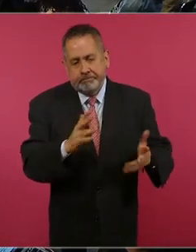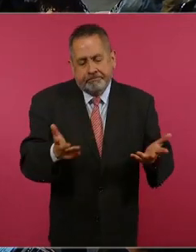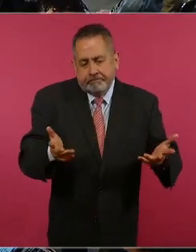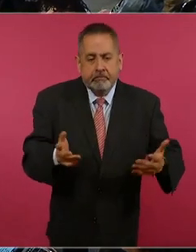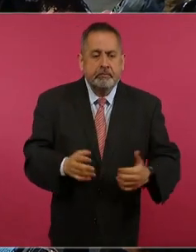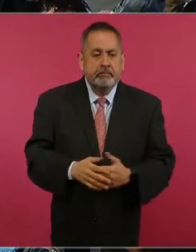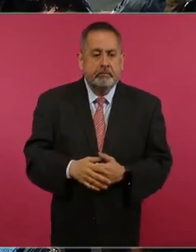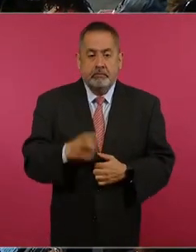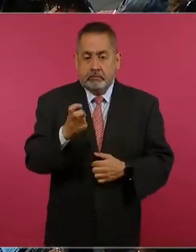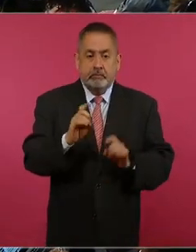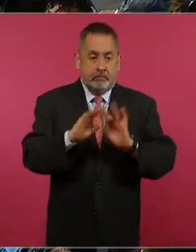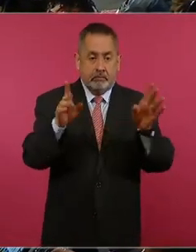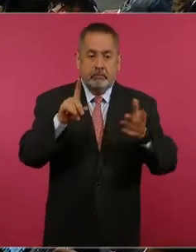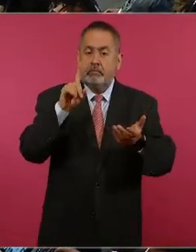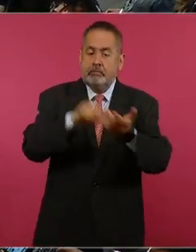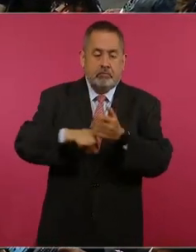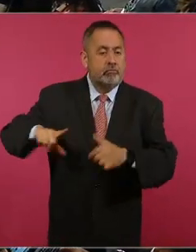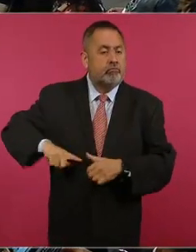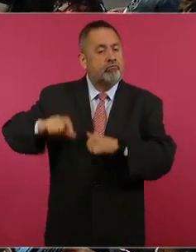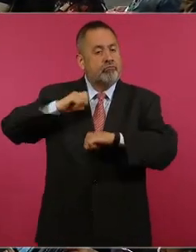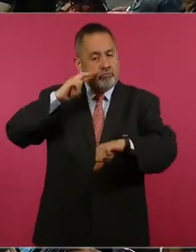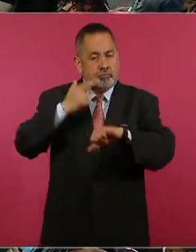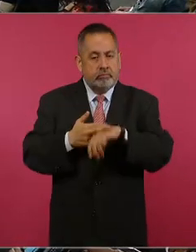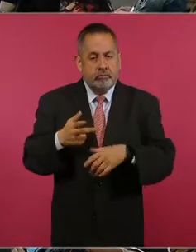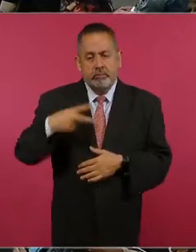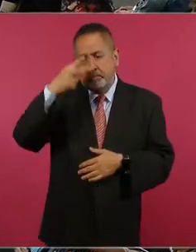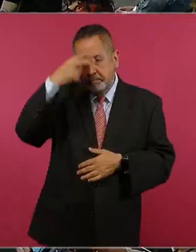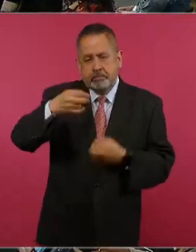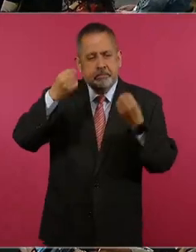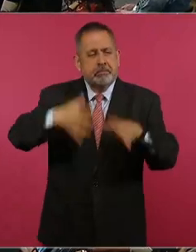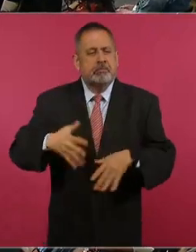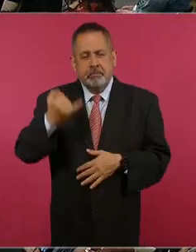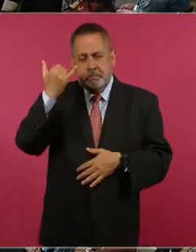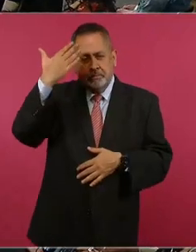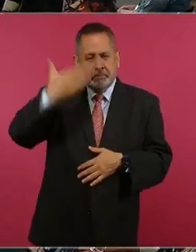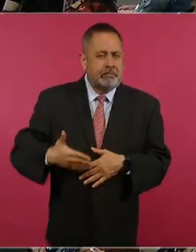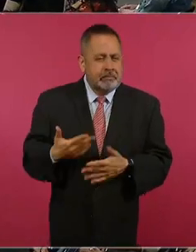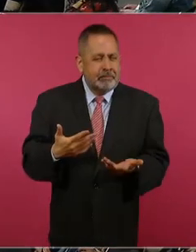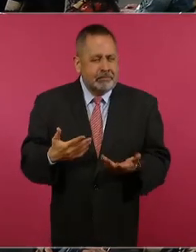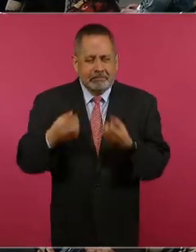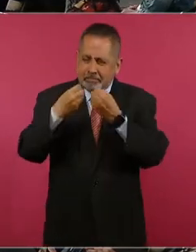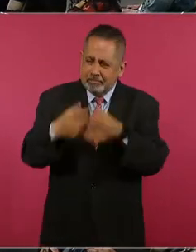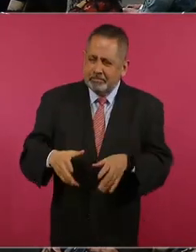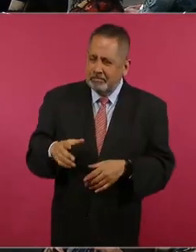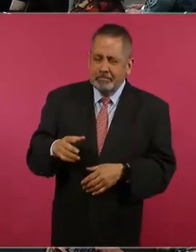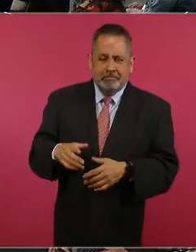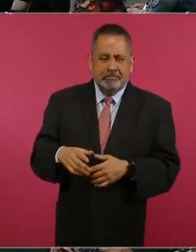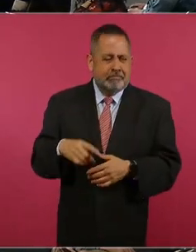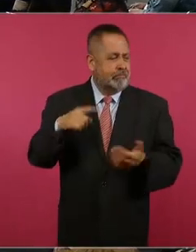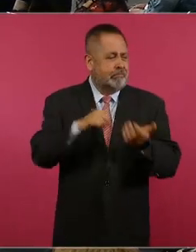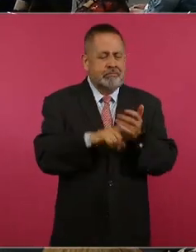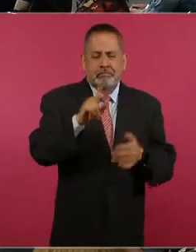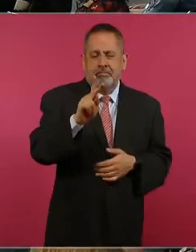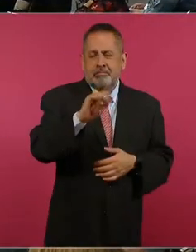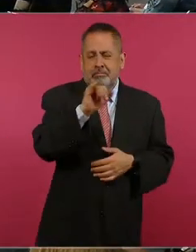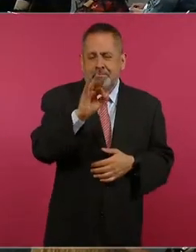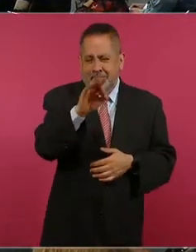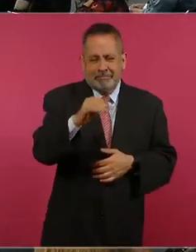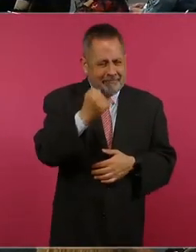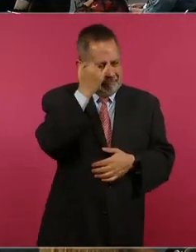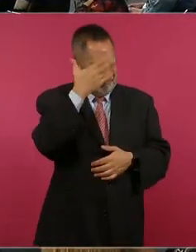porque este es un asunto de Estado, ¿cómo queda México? ¿Cómo quedan las instituciones? Aunque se trate del Poder